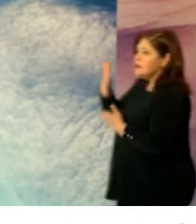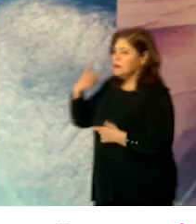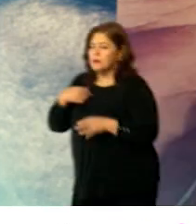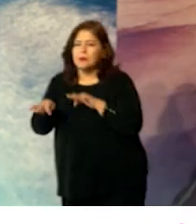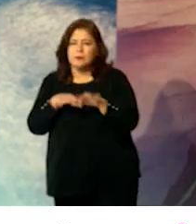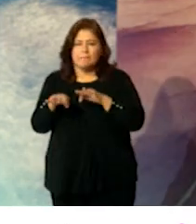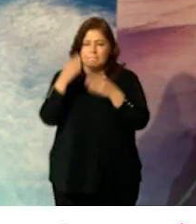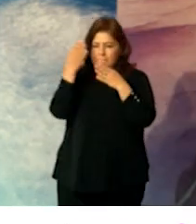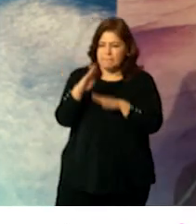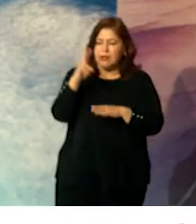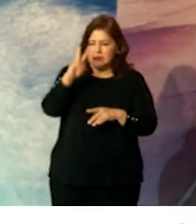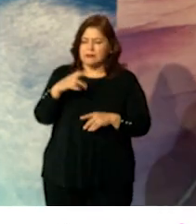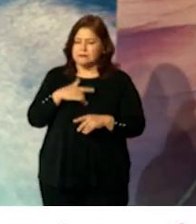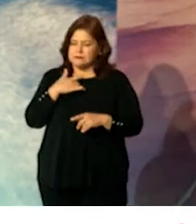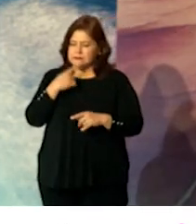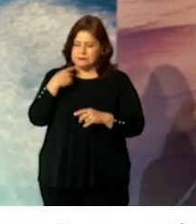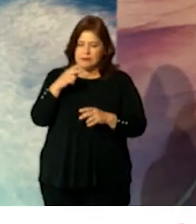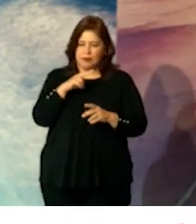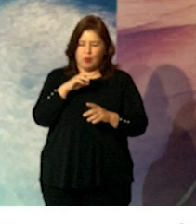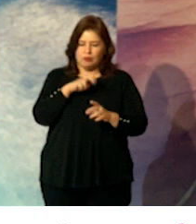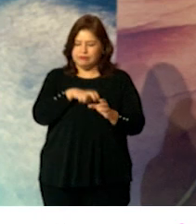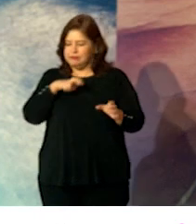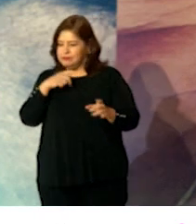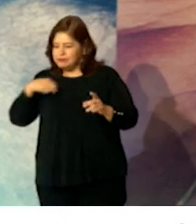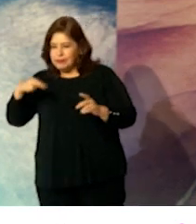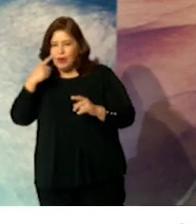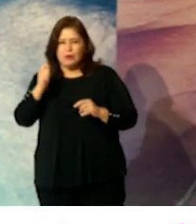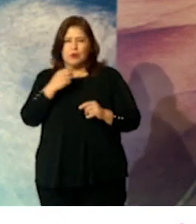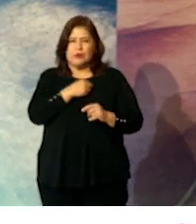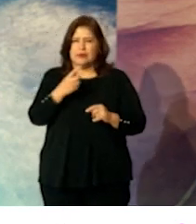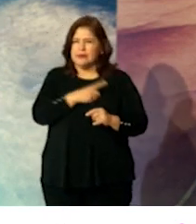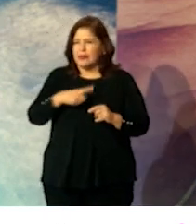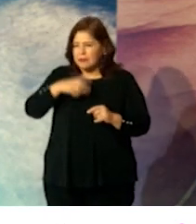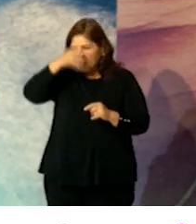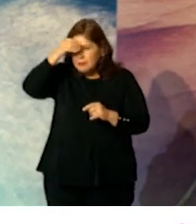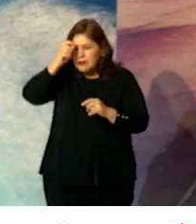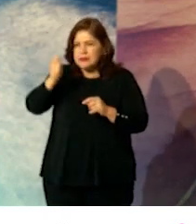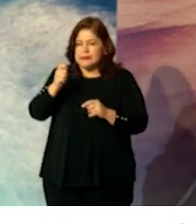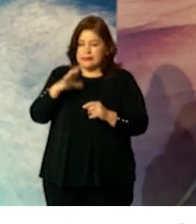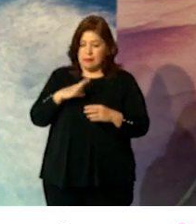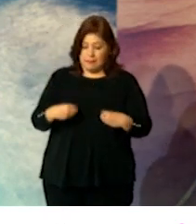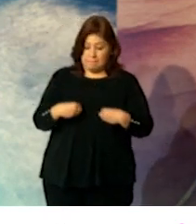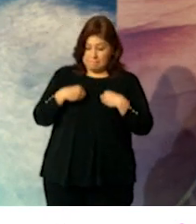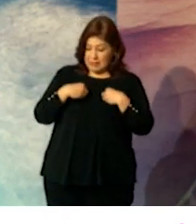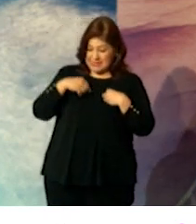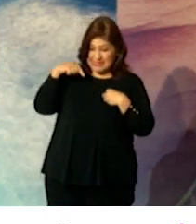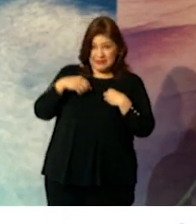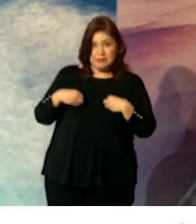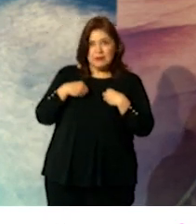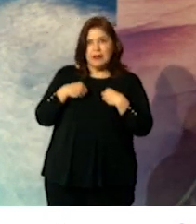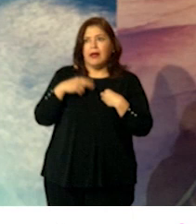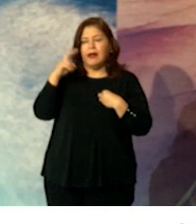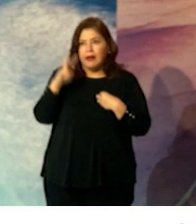y entender un poco de la regeneración, porque sigo todavía en aprendizaje total, y entender que la vida está en juego y